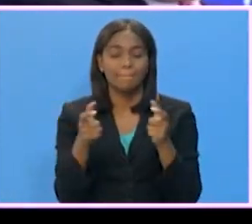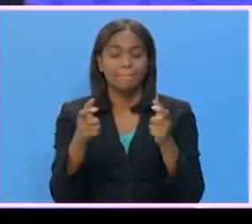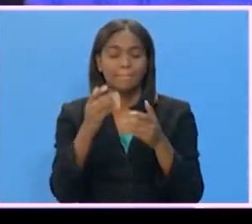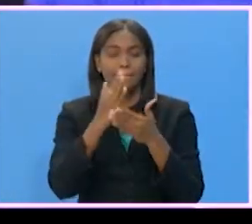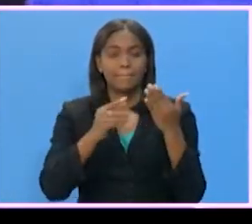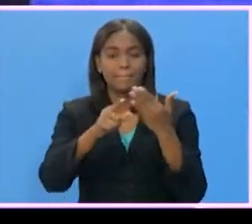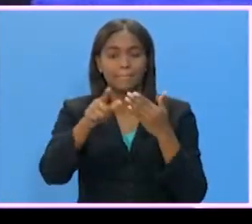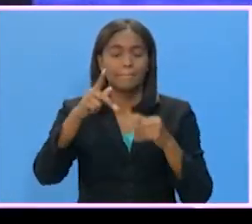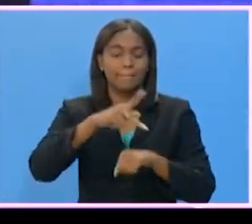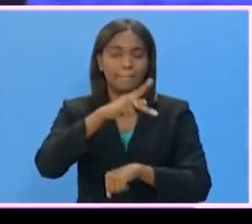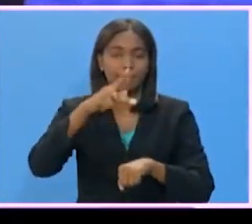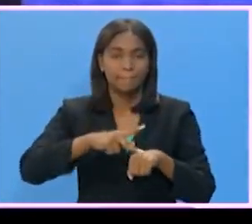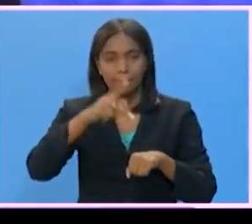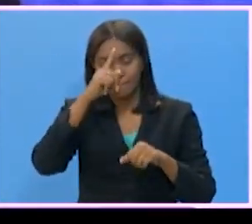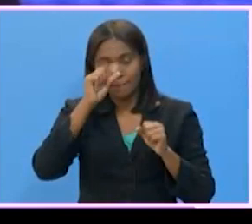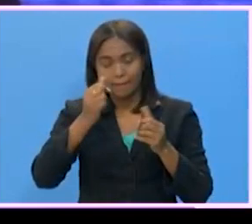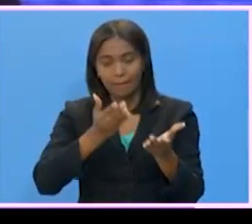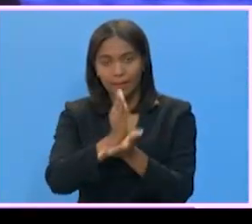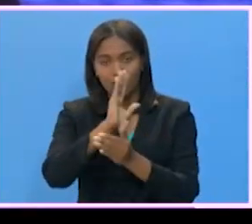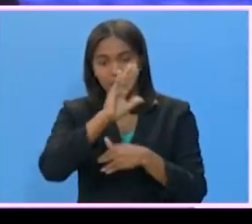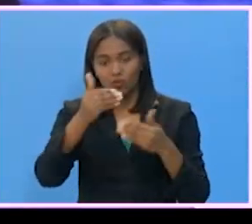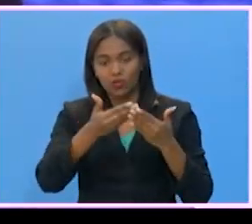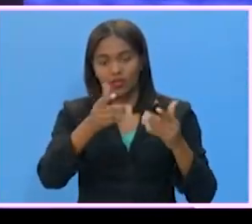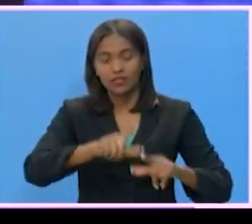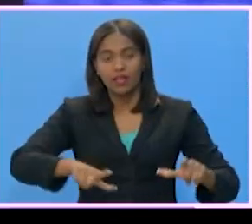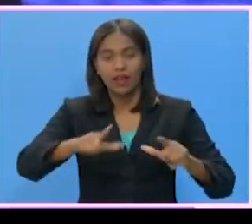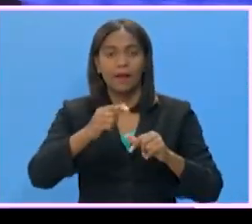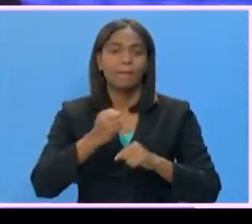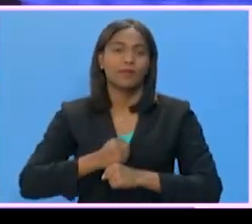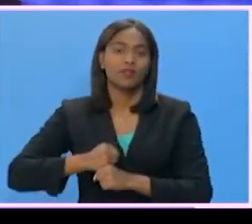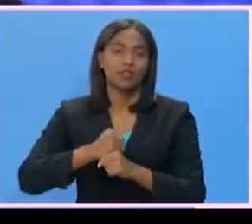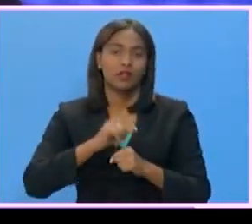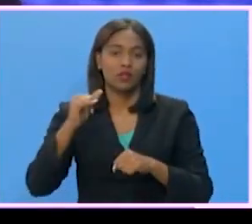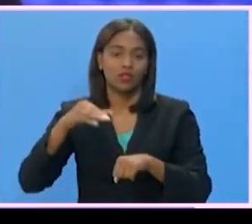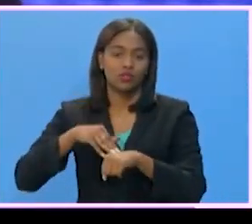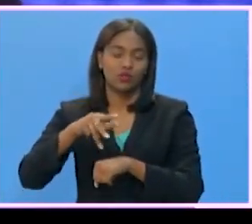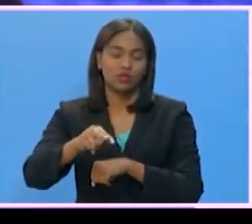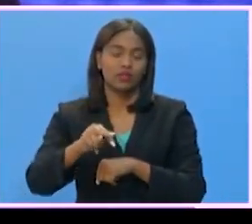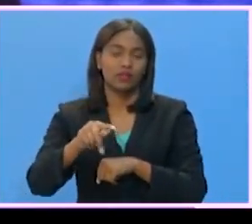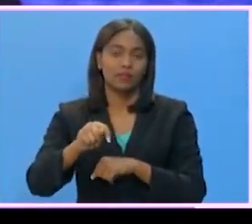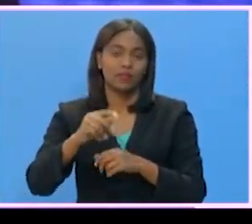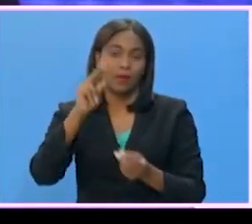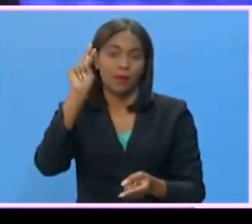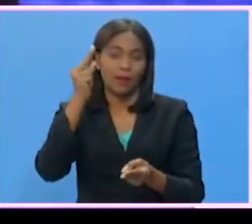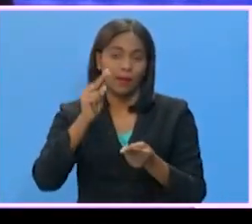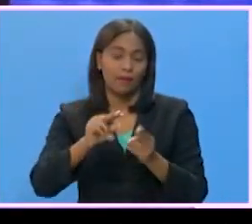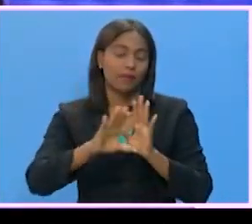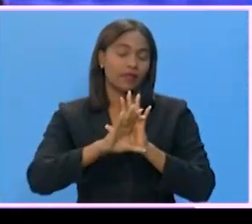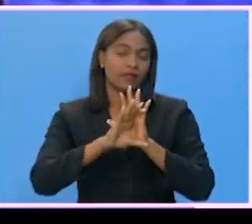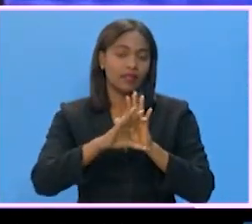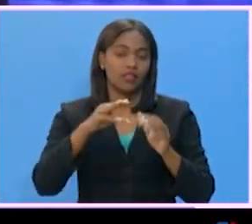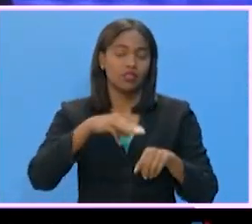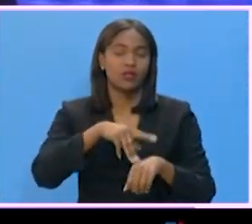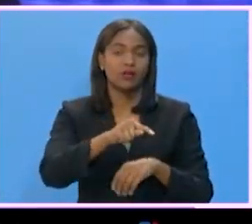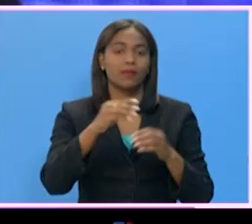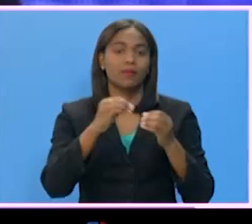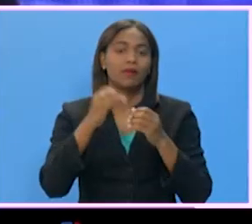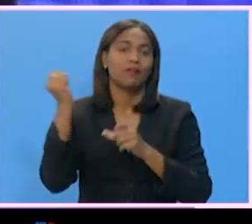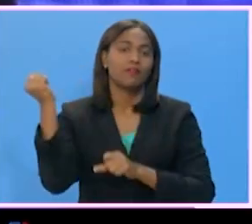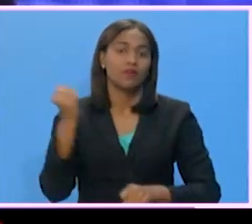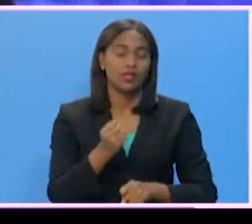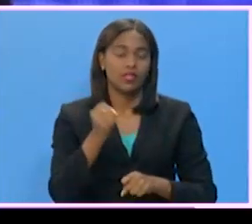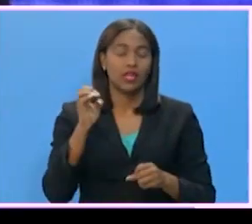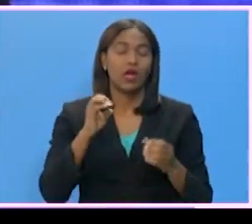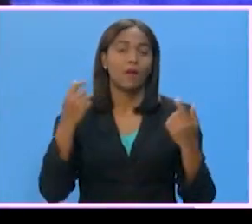la provincia para tener acceso a toda esa área protegida y un turismo de mucho menor densidad que, por ejemplo, el turismo masivo y